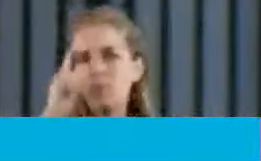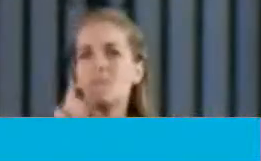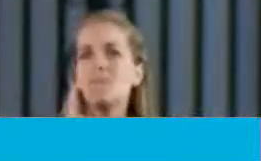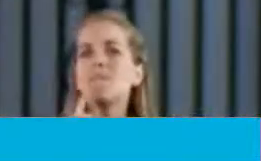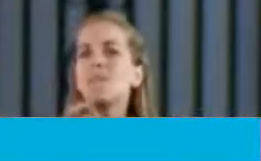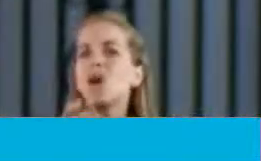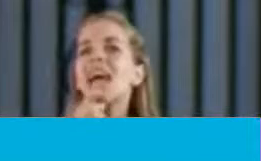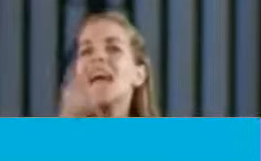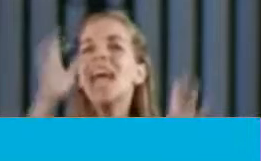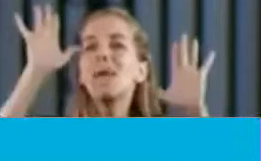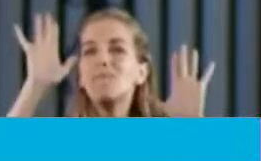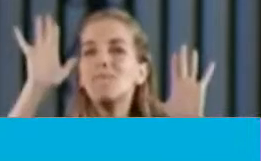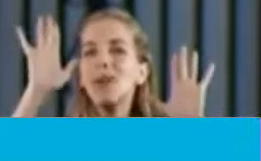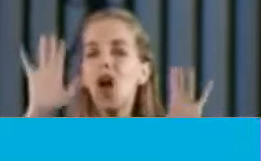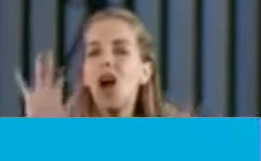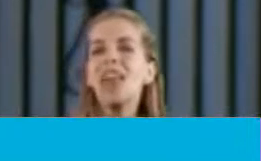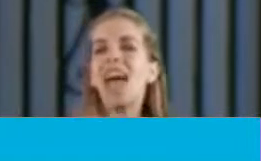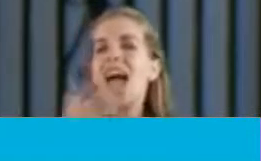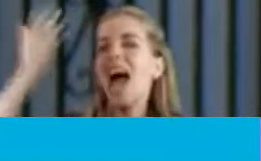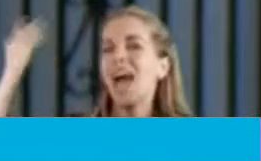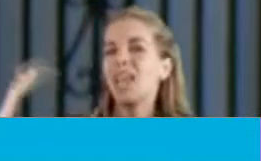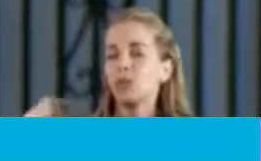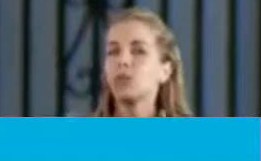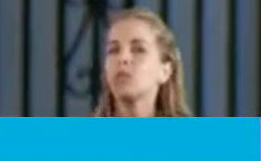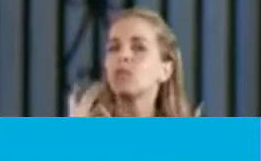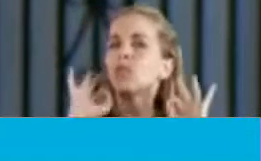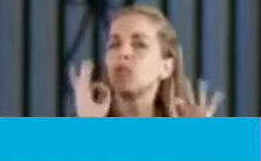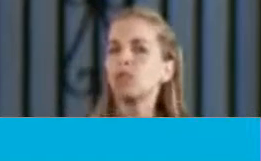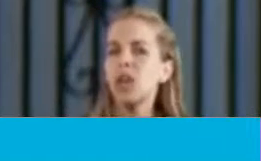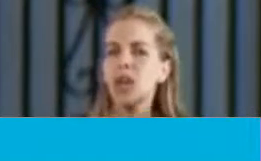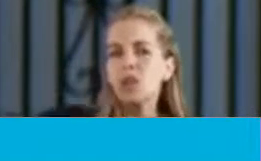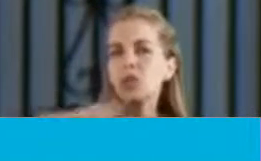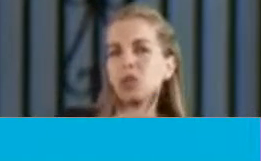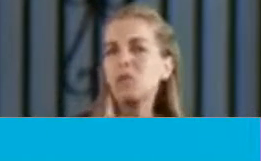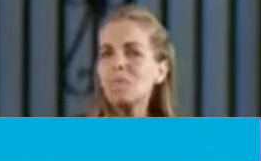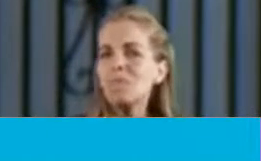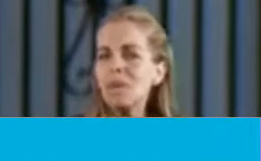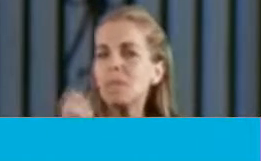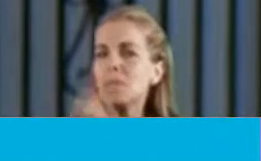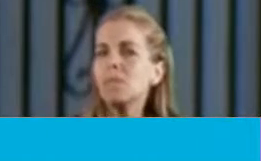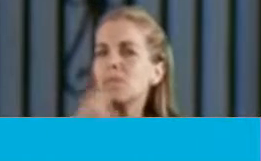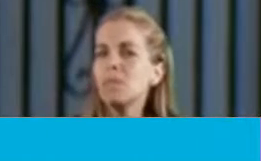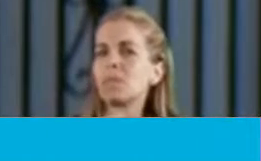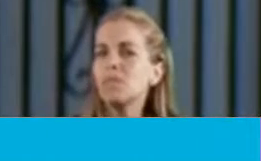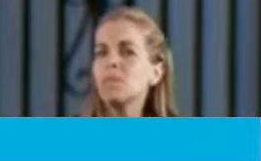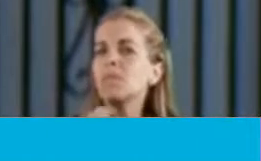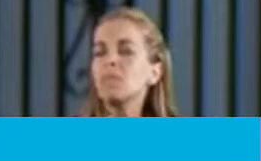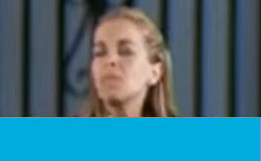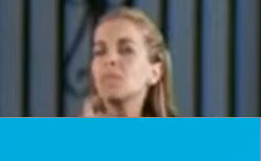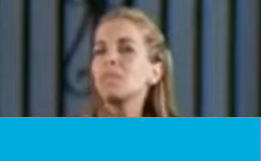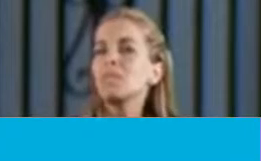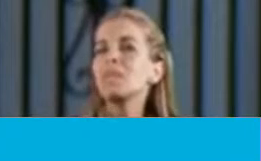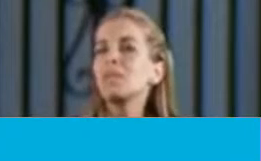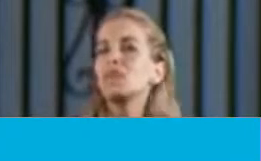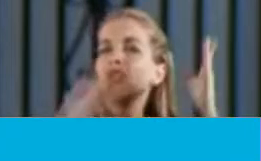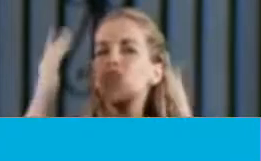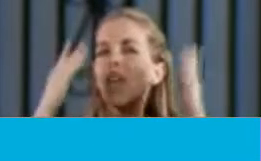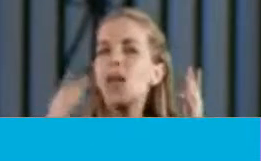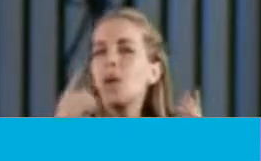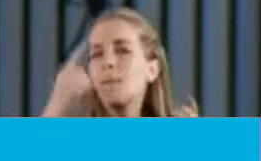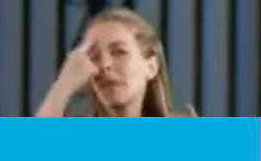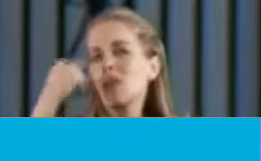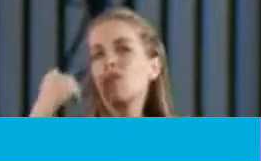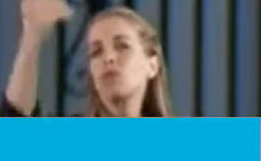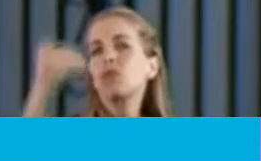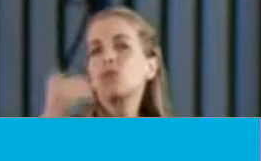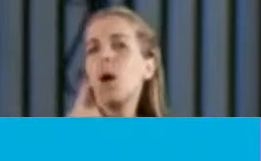de julio. Sé que somos iguales de persistentes y, sobre todo, iguales de soñadores.